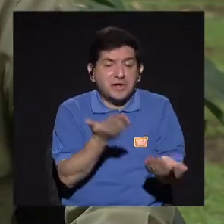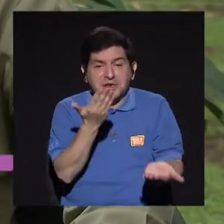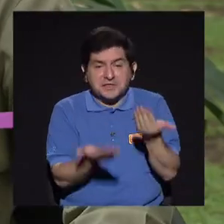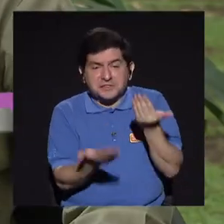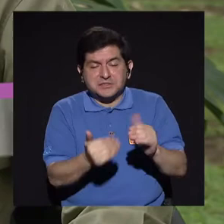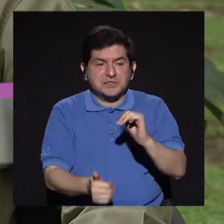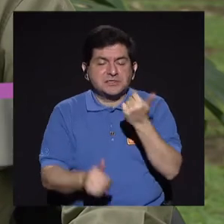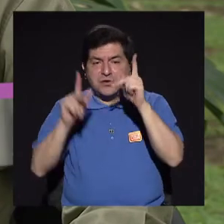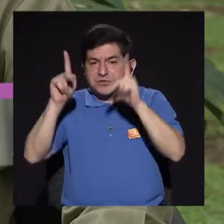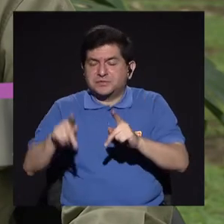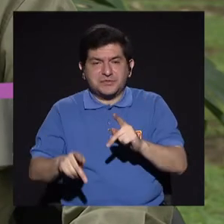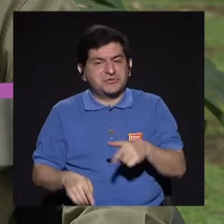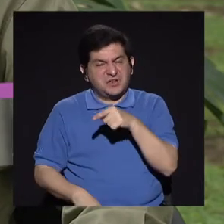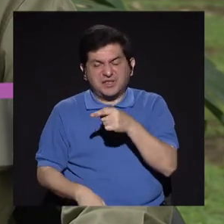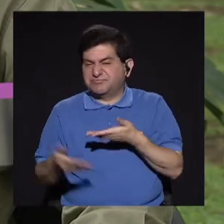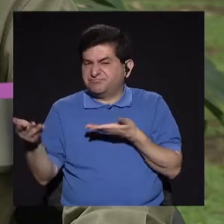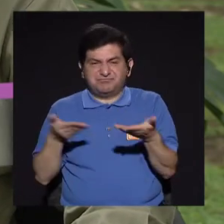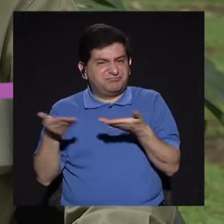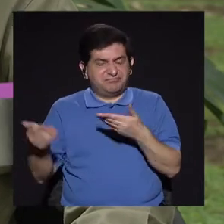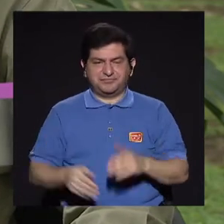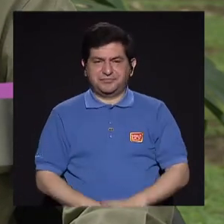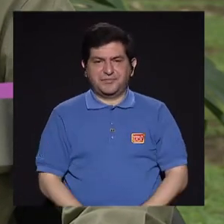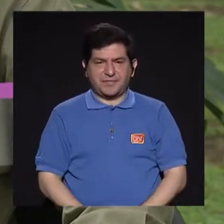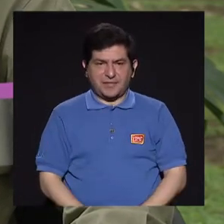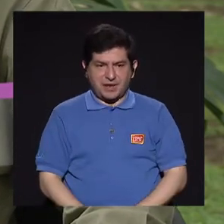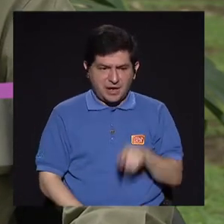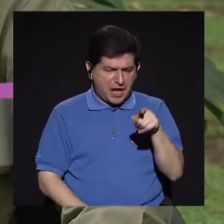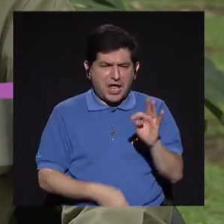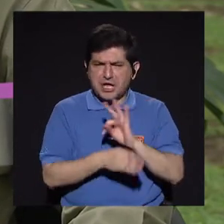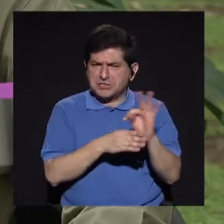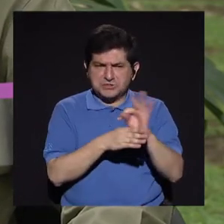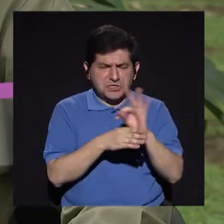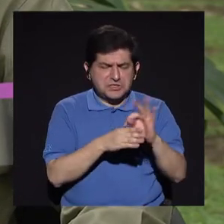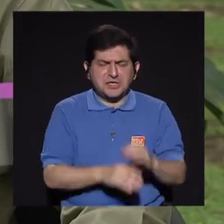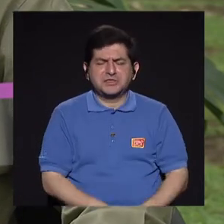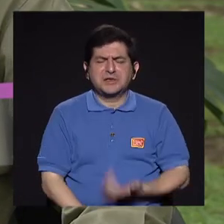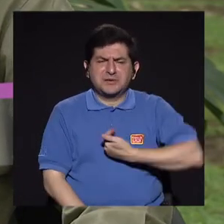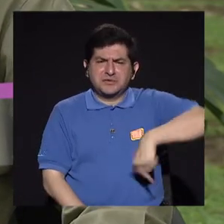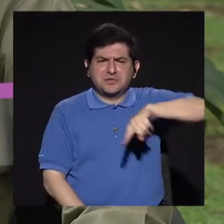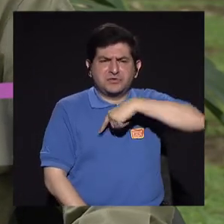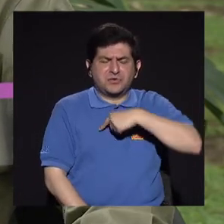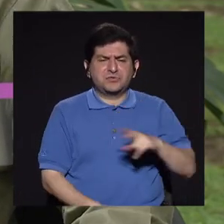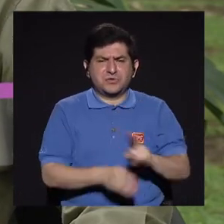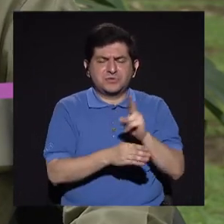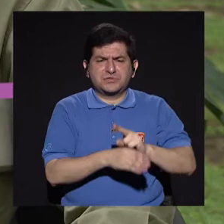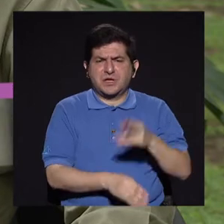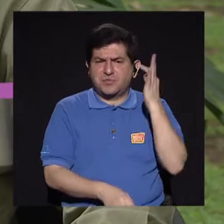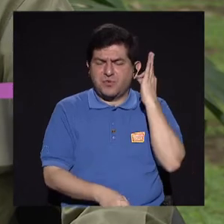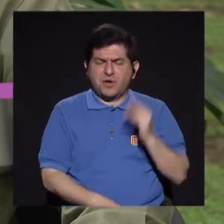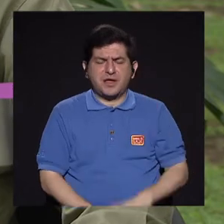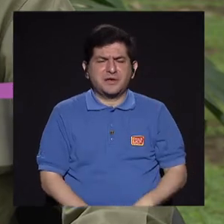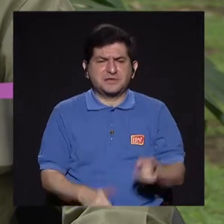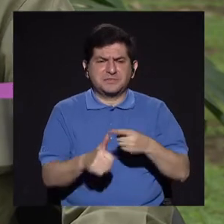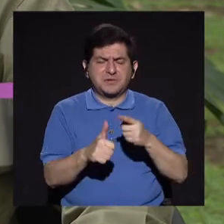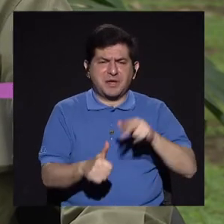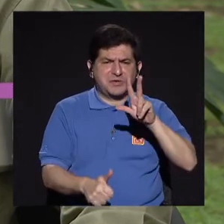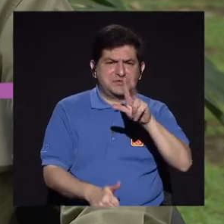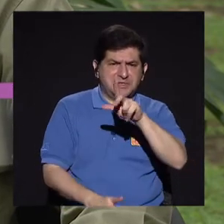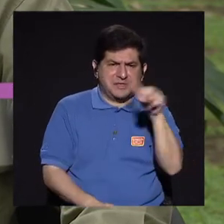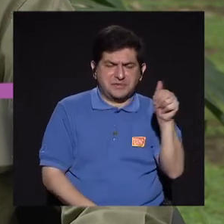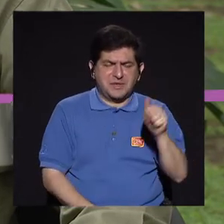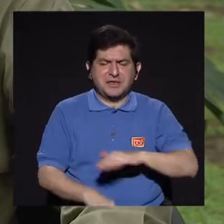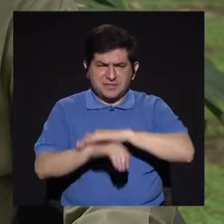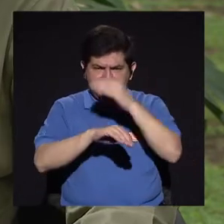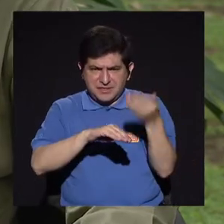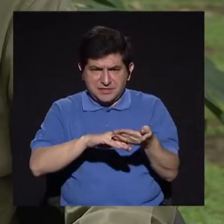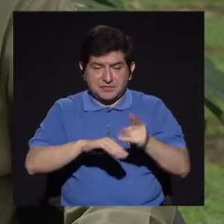no. Entonces, por ejemplo, en este caso, este es un tratamiento tan inocuo que nosotros lo usamos, por ejemplo, en mujeres en el primer trimestre del embarazo, pero siempre